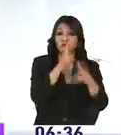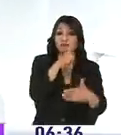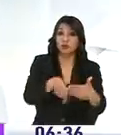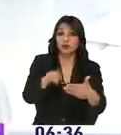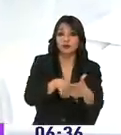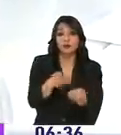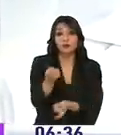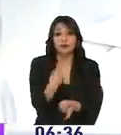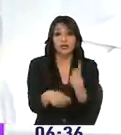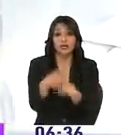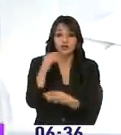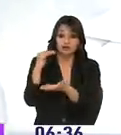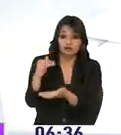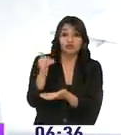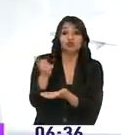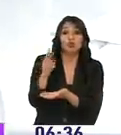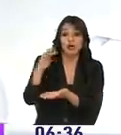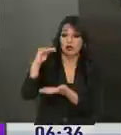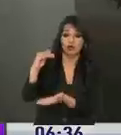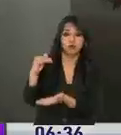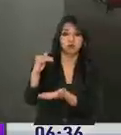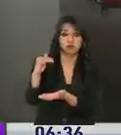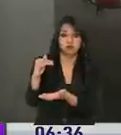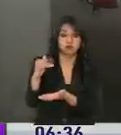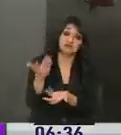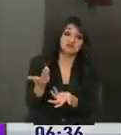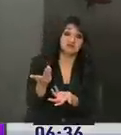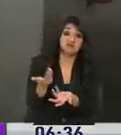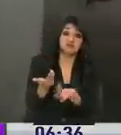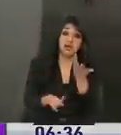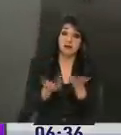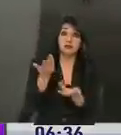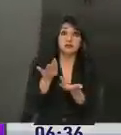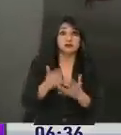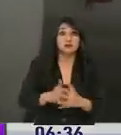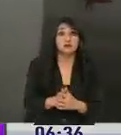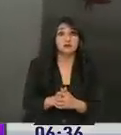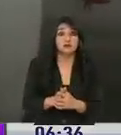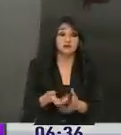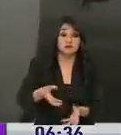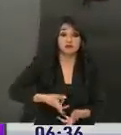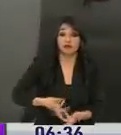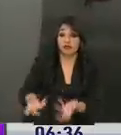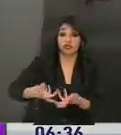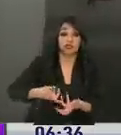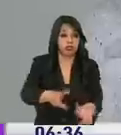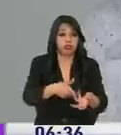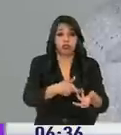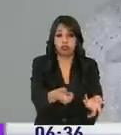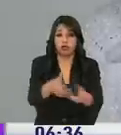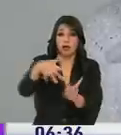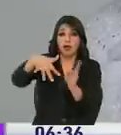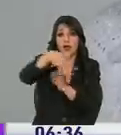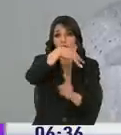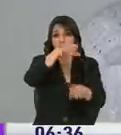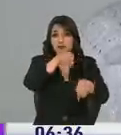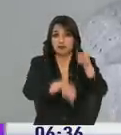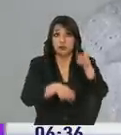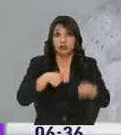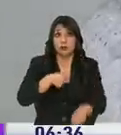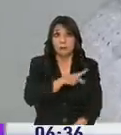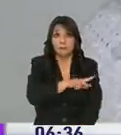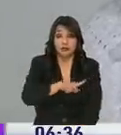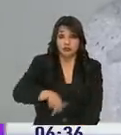comercializar suero de leche, que al contrario, estaría siendo votado, afectando al medio ambiente. Presenté a título